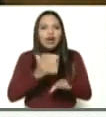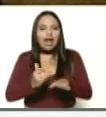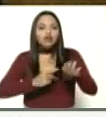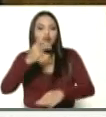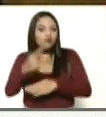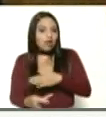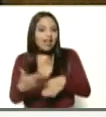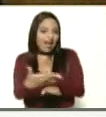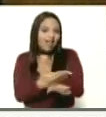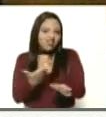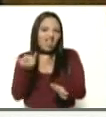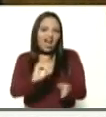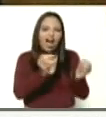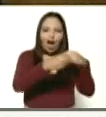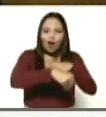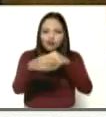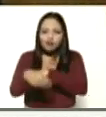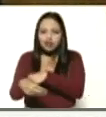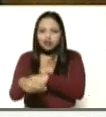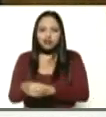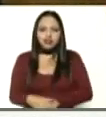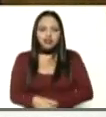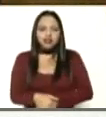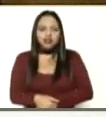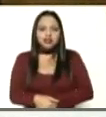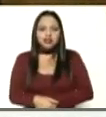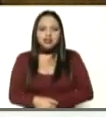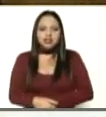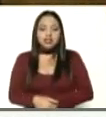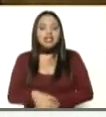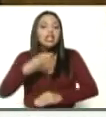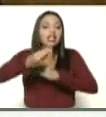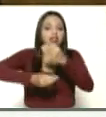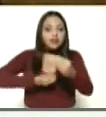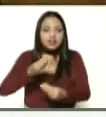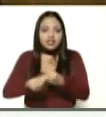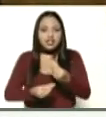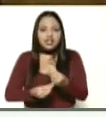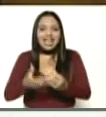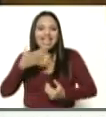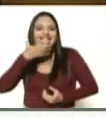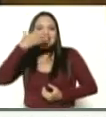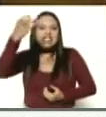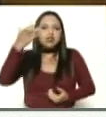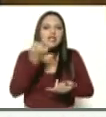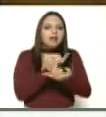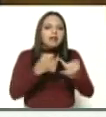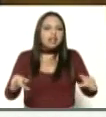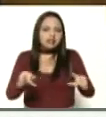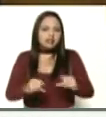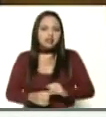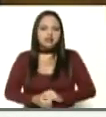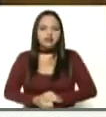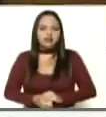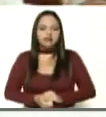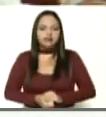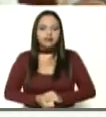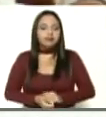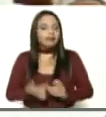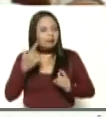planificado de que íbamos a establecer el grito de independencia. Miren,